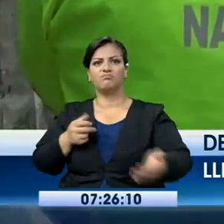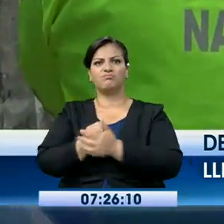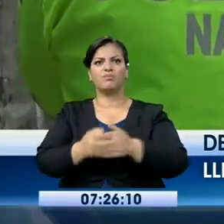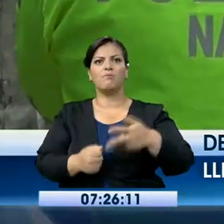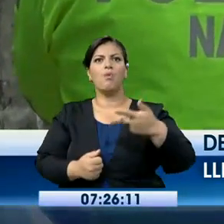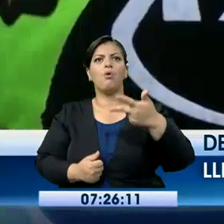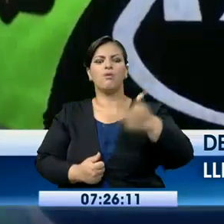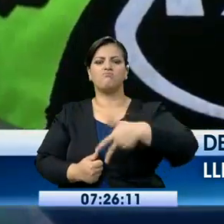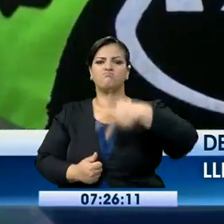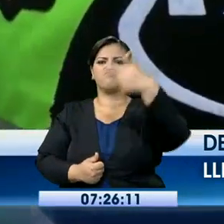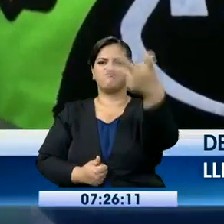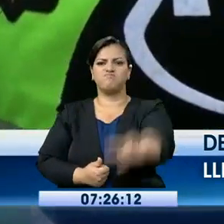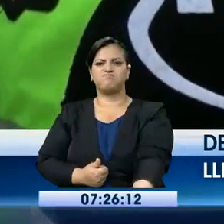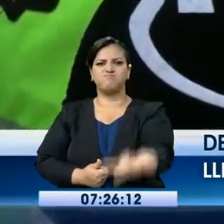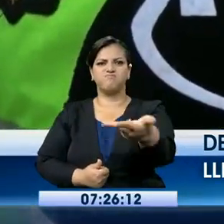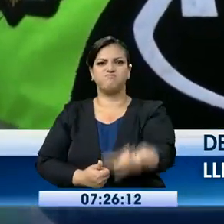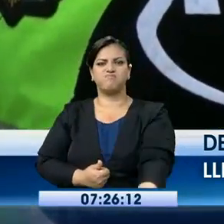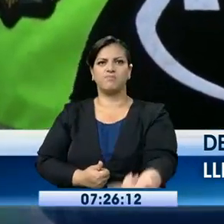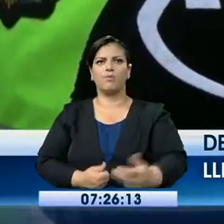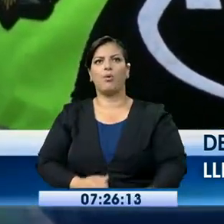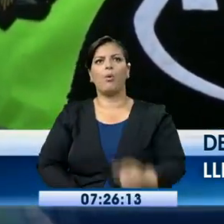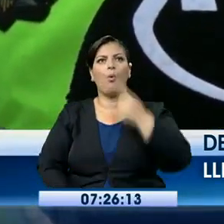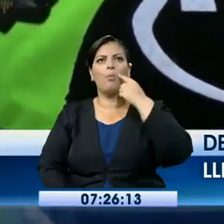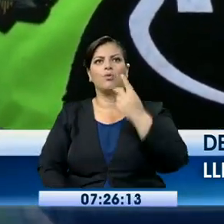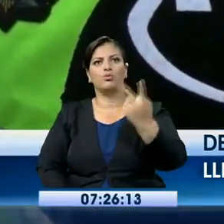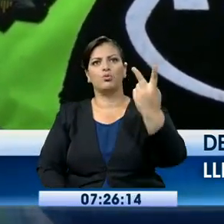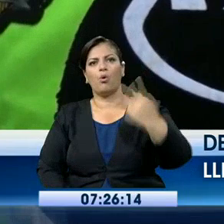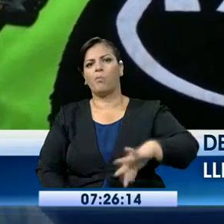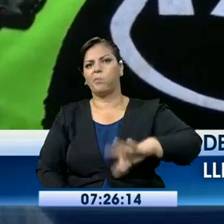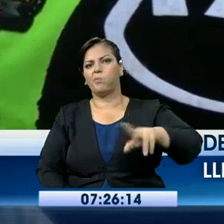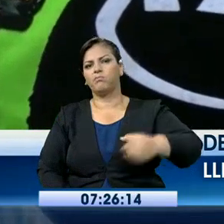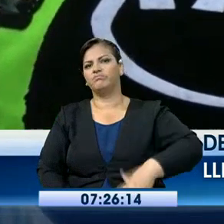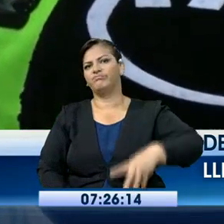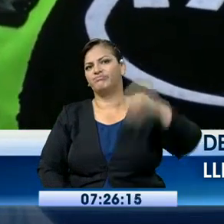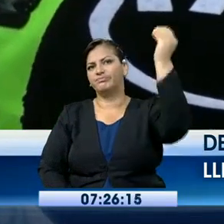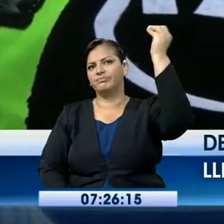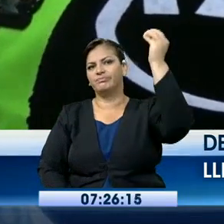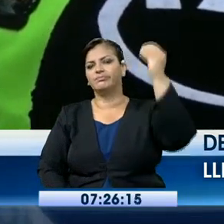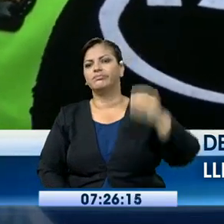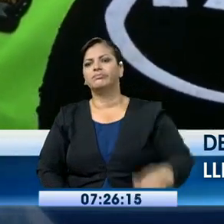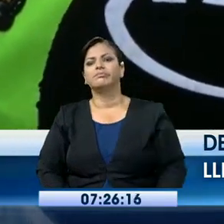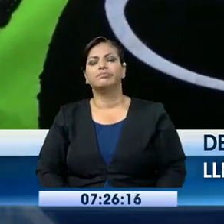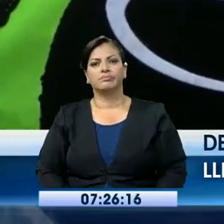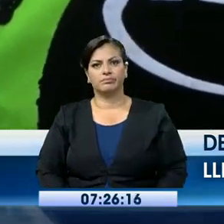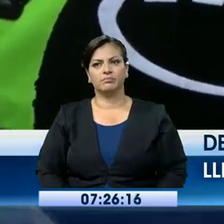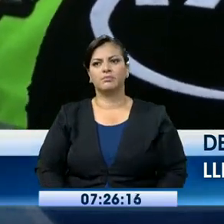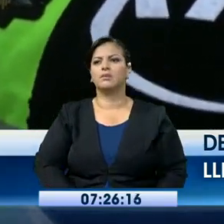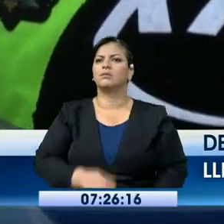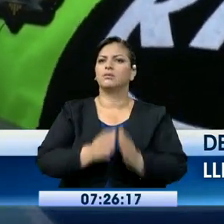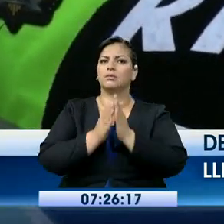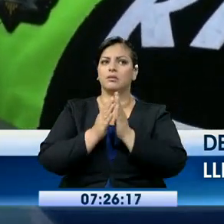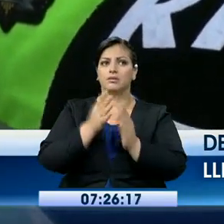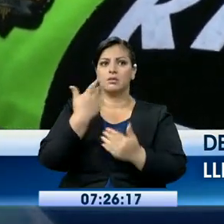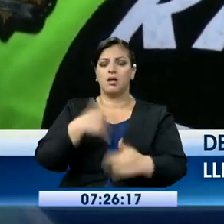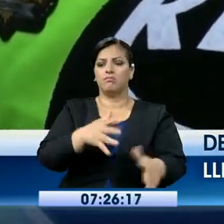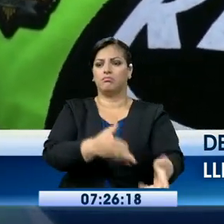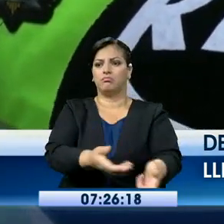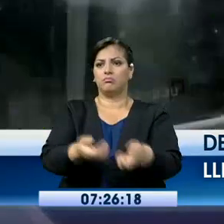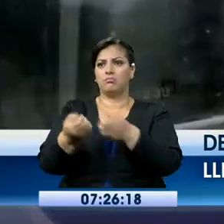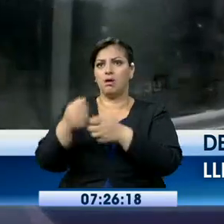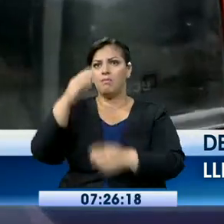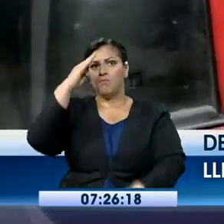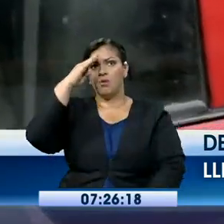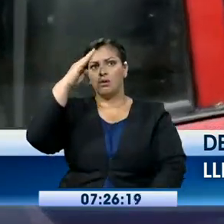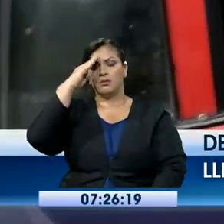los delincuentes. Se recomienda a la ciudadanía, ya saben que tienen el sistema de Q911, que pueden llamar para el traslado de valores.